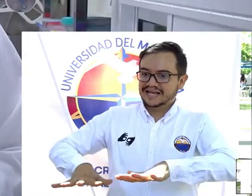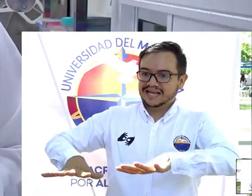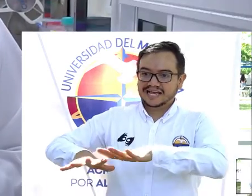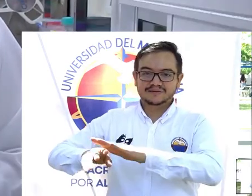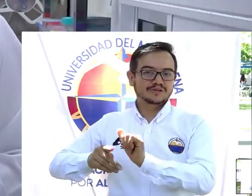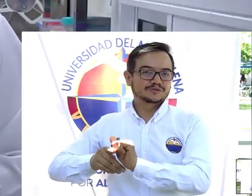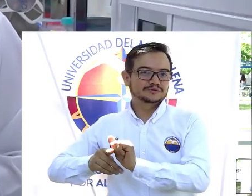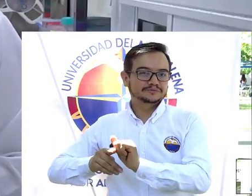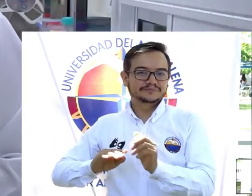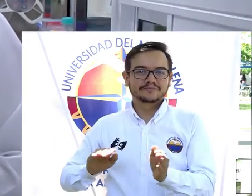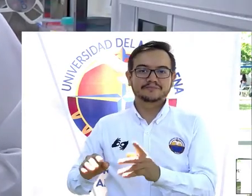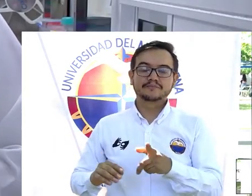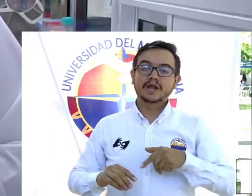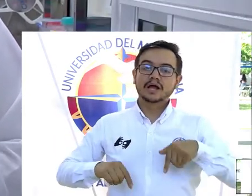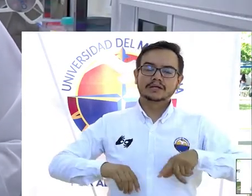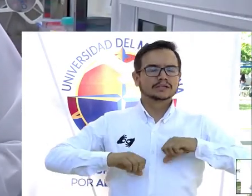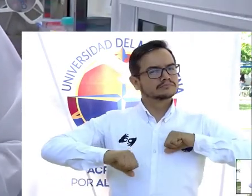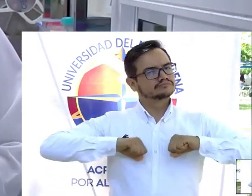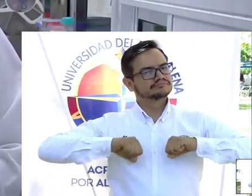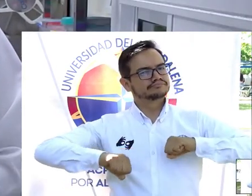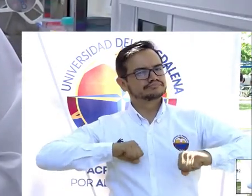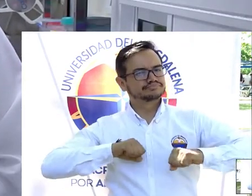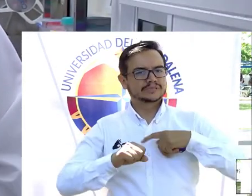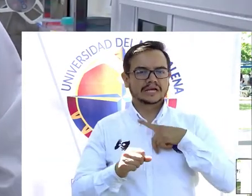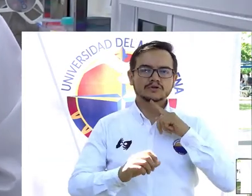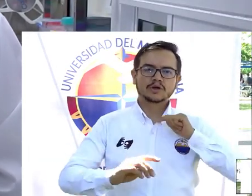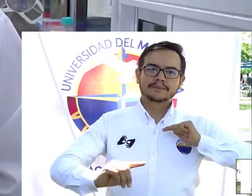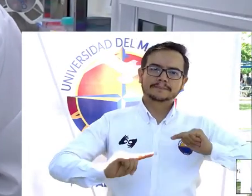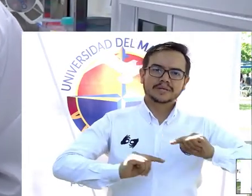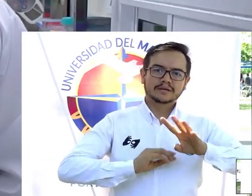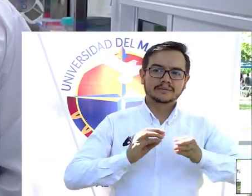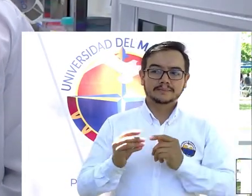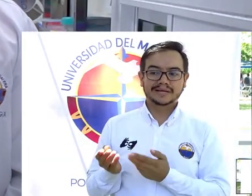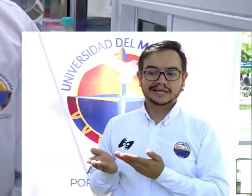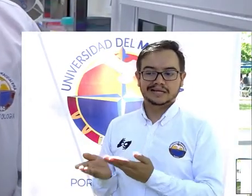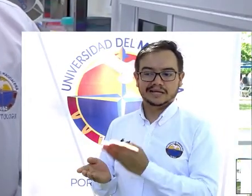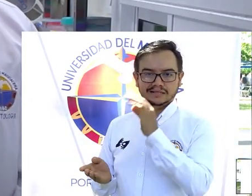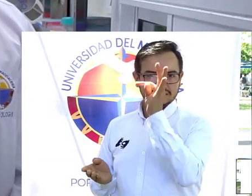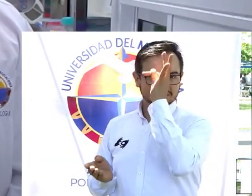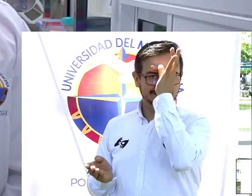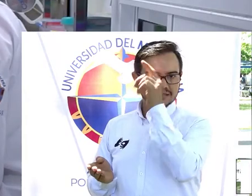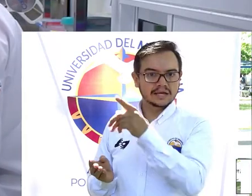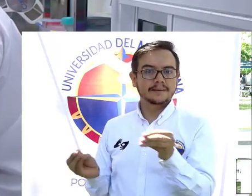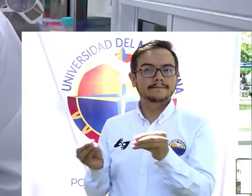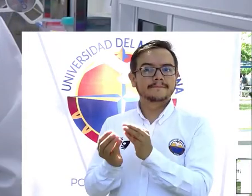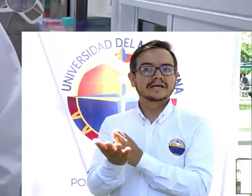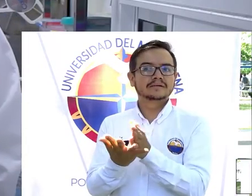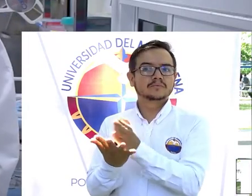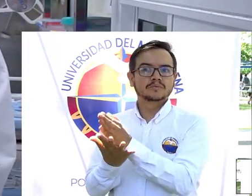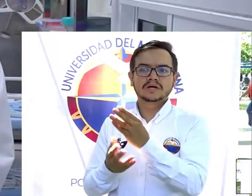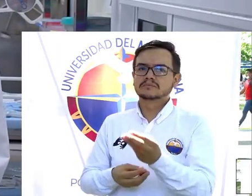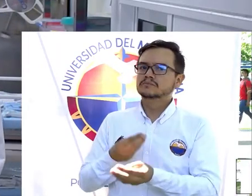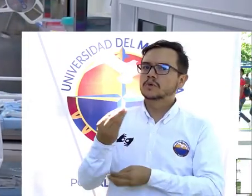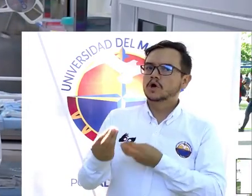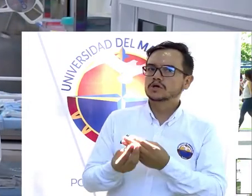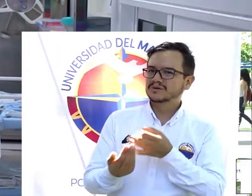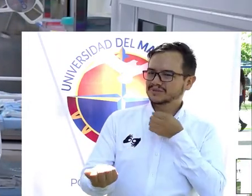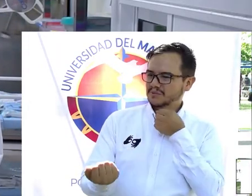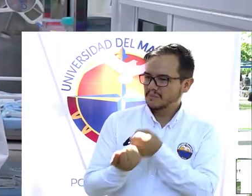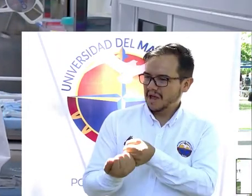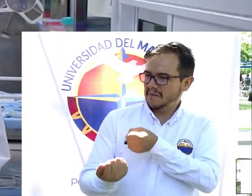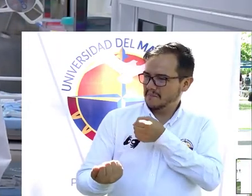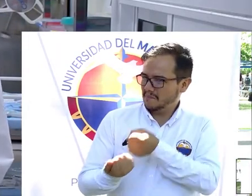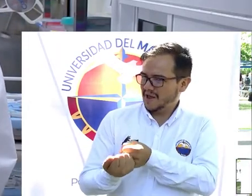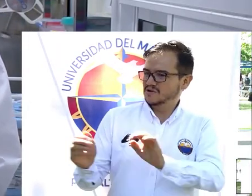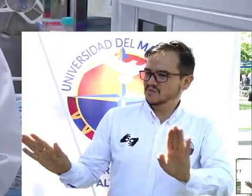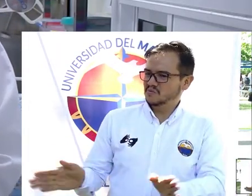Desde la gestión administrativa, el programa y la clínica odontológica hemos venido fortaleciendo los servicios y